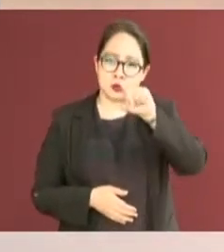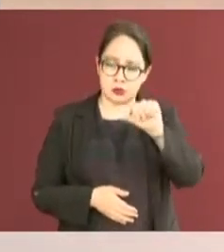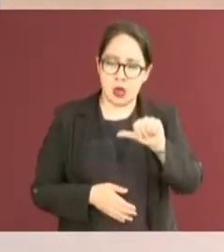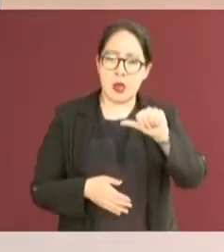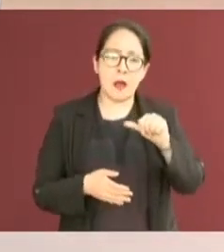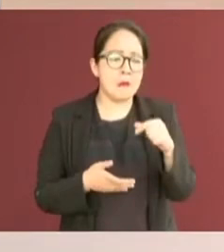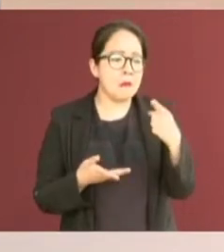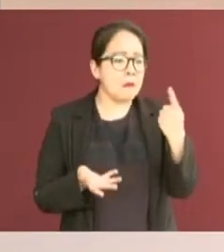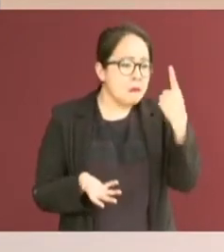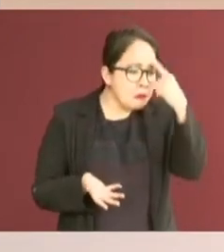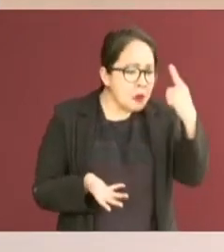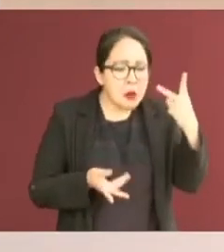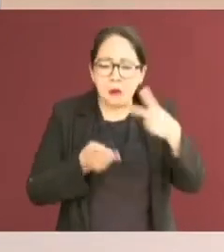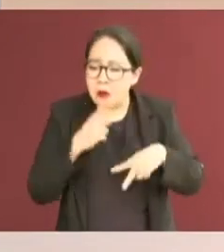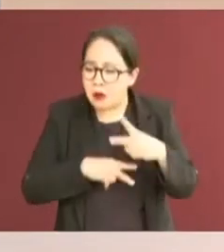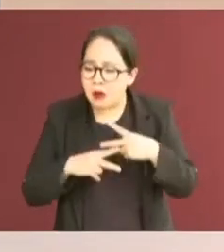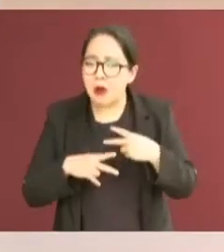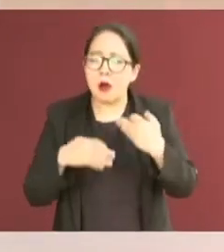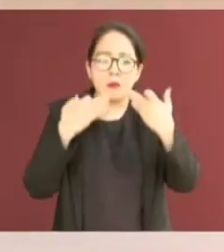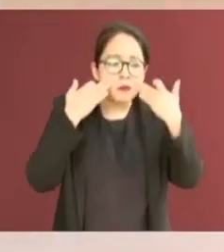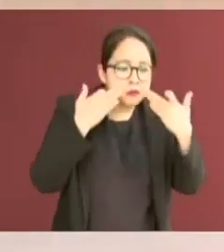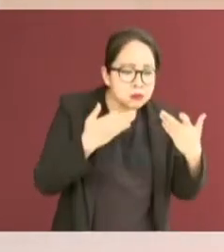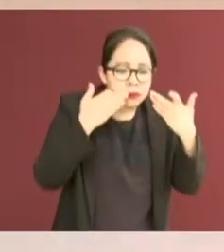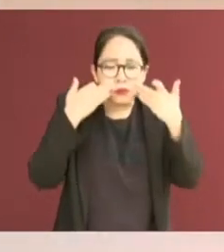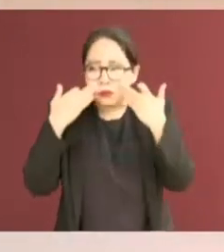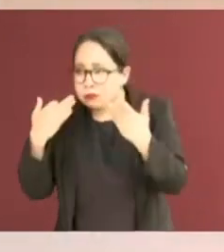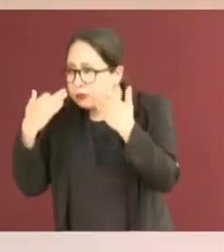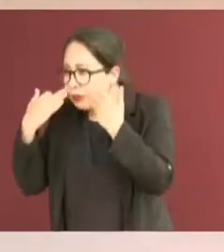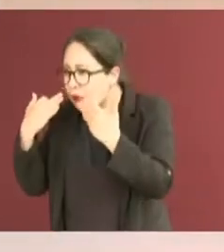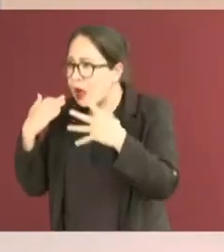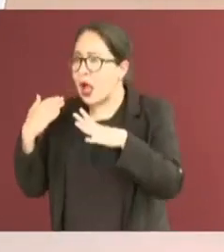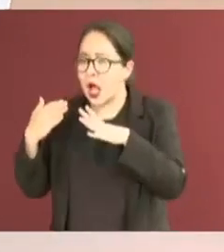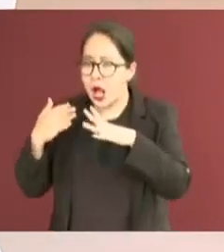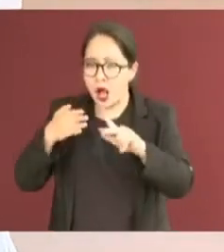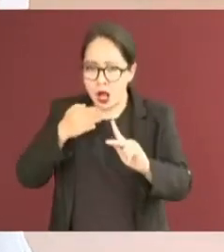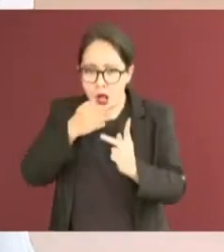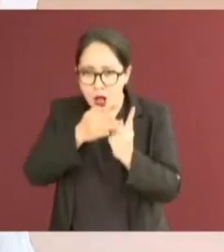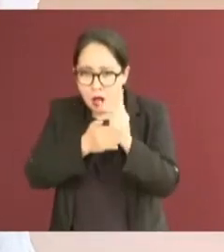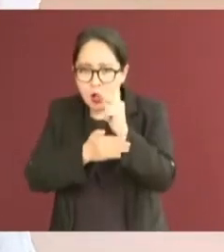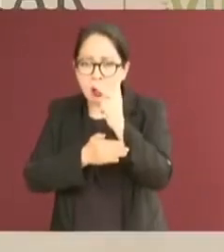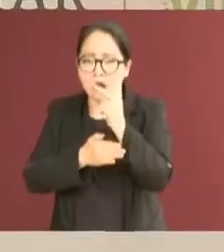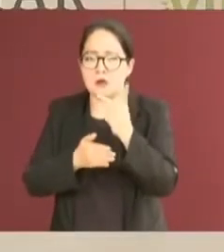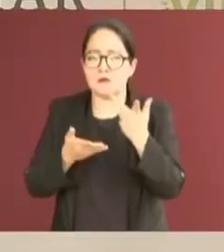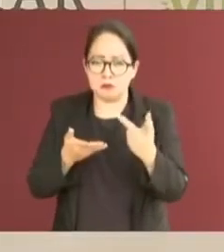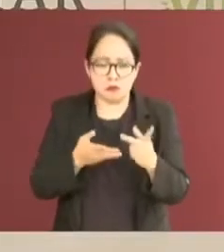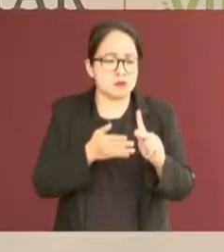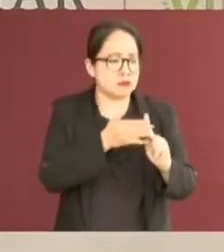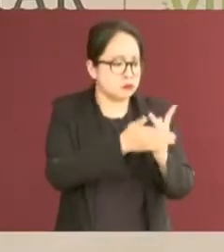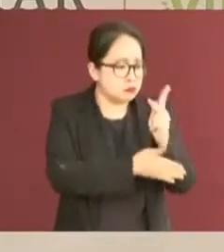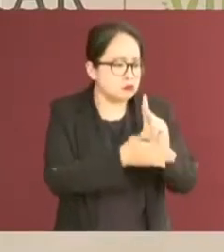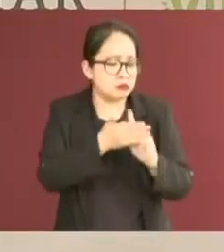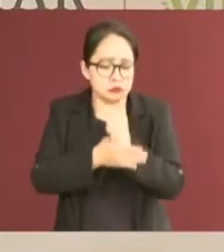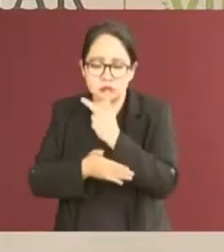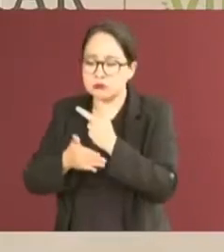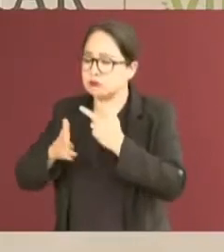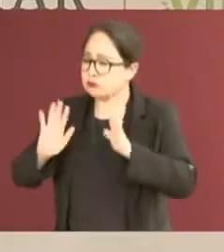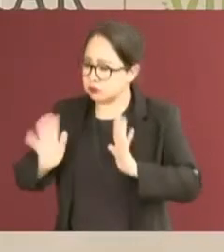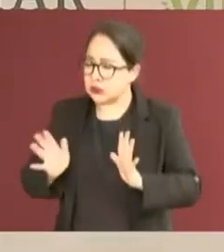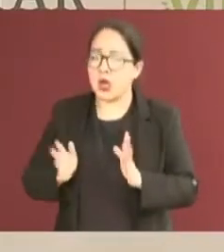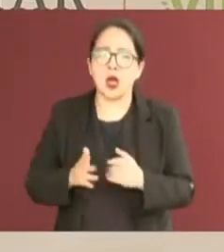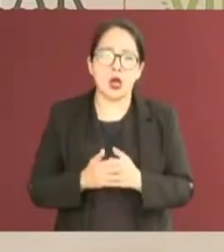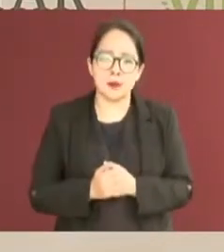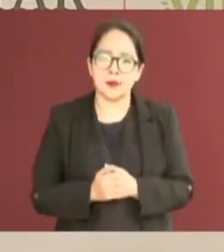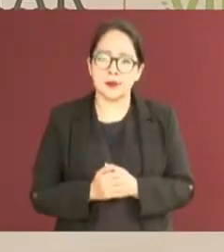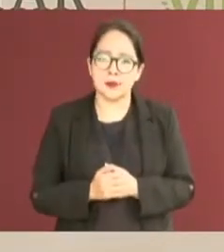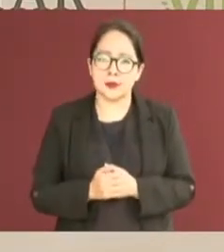sembrando, que se están cultivando las pequeñas propiedades, se están